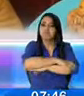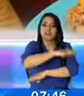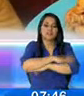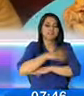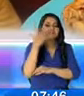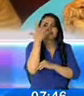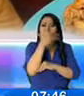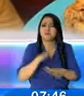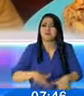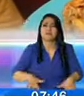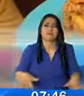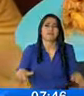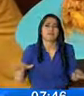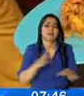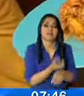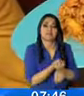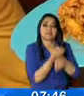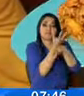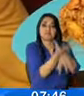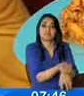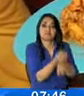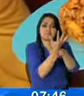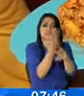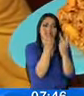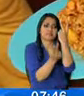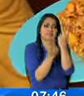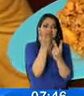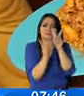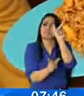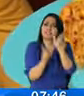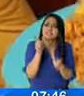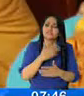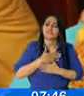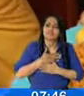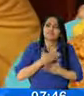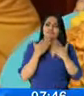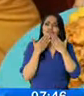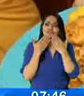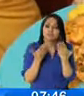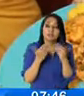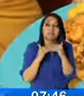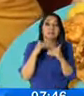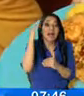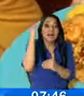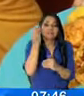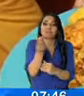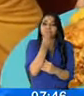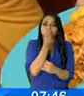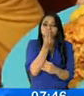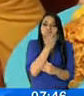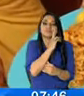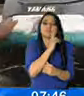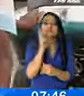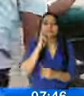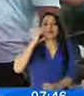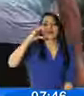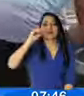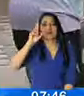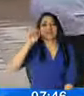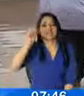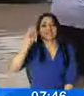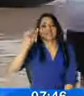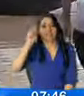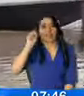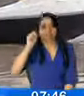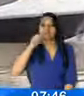ballenas están que las vengan a visitar nuestra gente es tan agradable principalmente ve la gastronomía de restaur carita en manta se